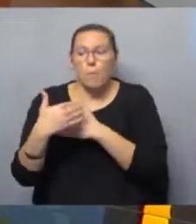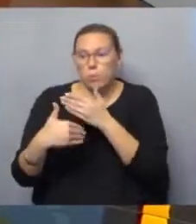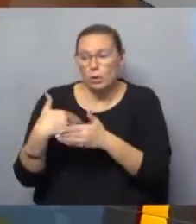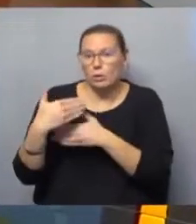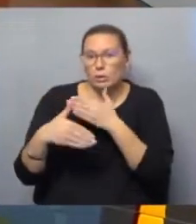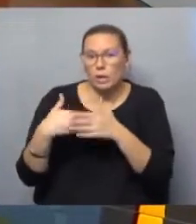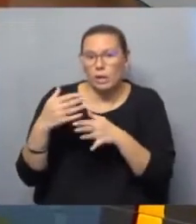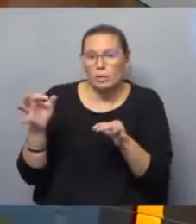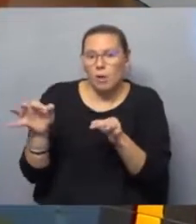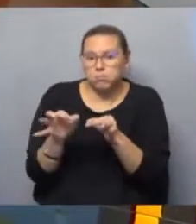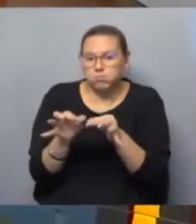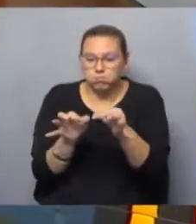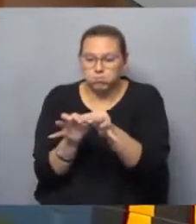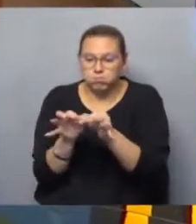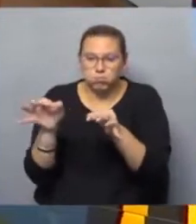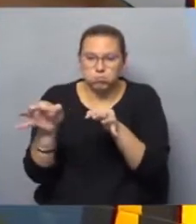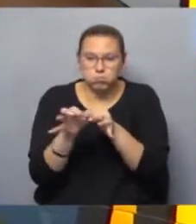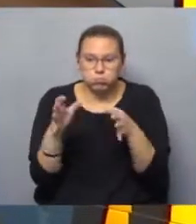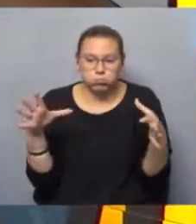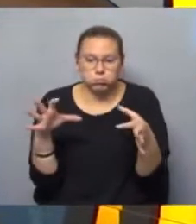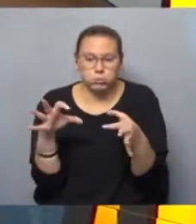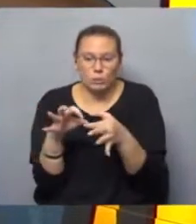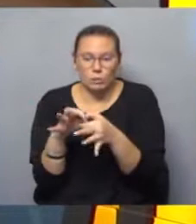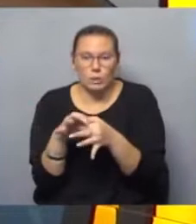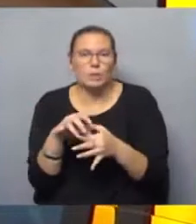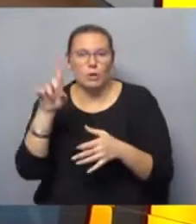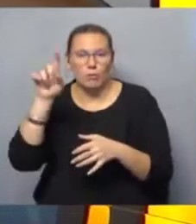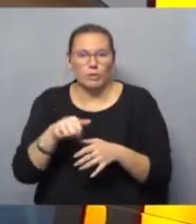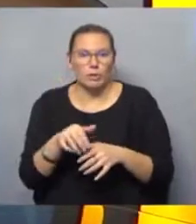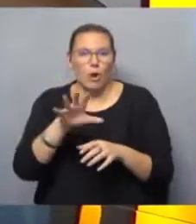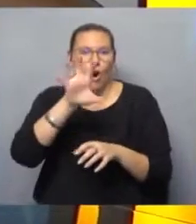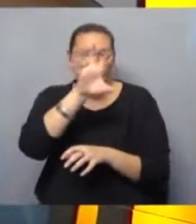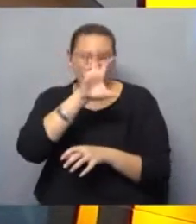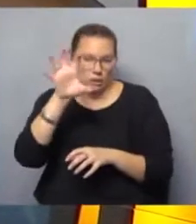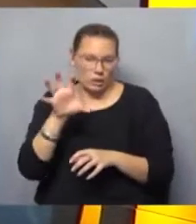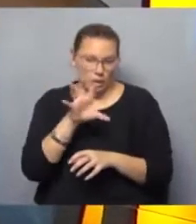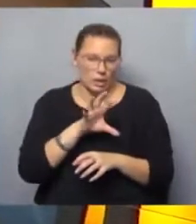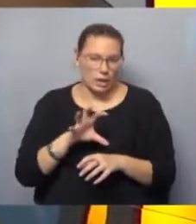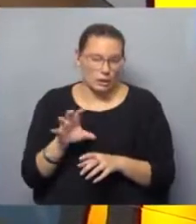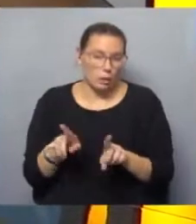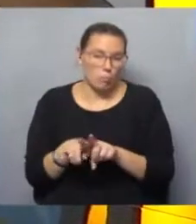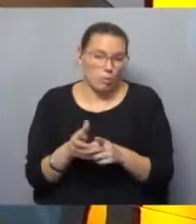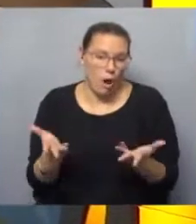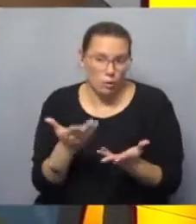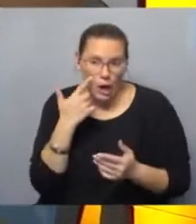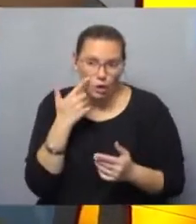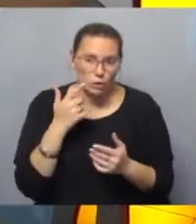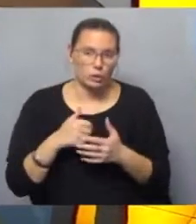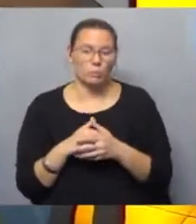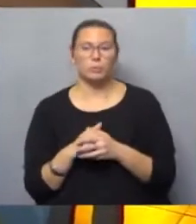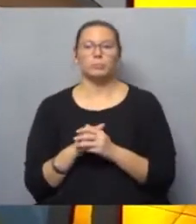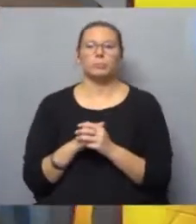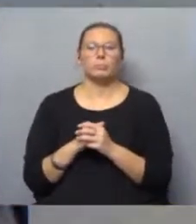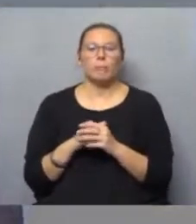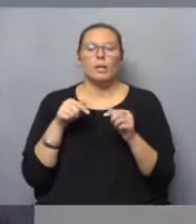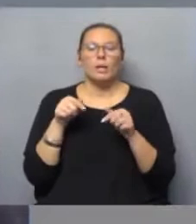fueron aglomerando, ¿no? Y, bueno, generando finalmente las masas continentales como las conocemos hoy, ¿no? Exacto.